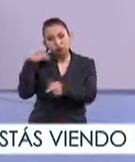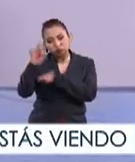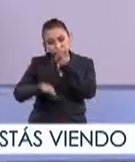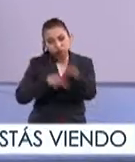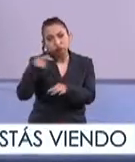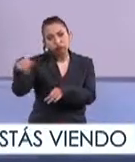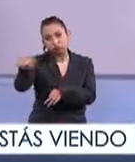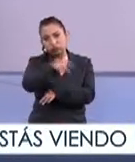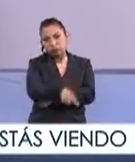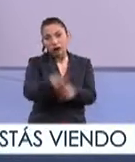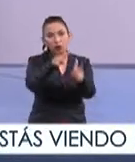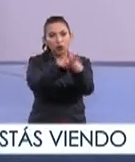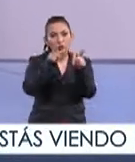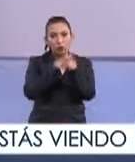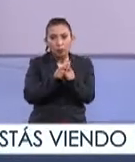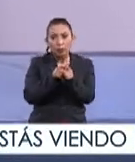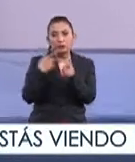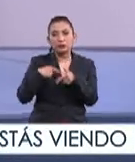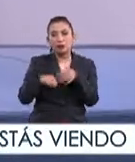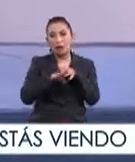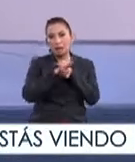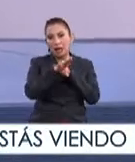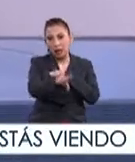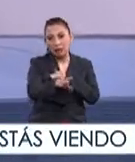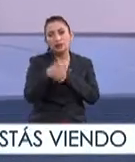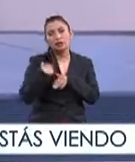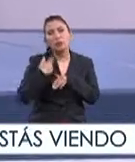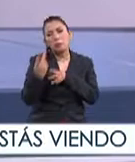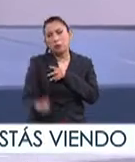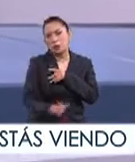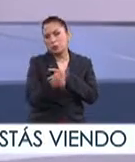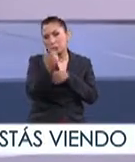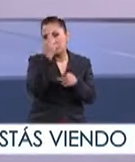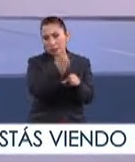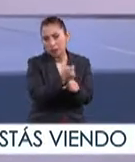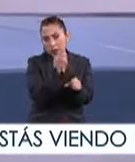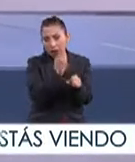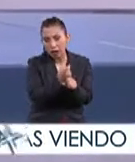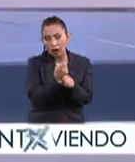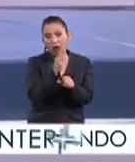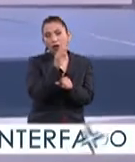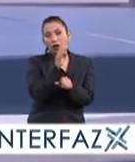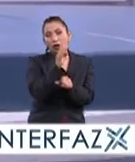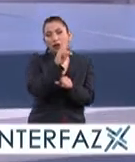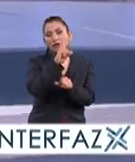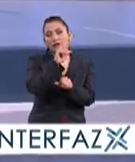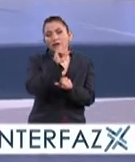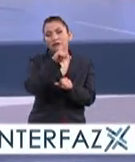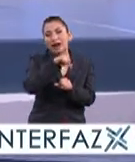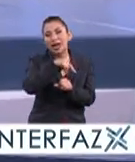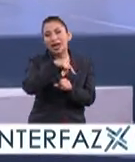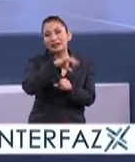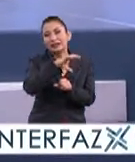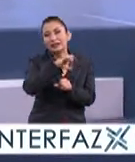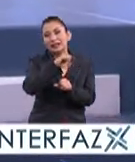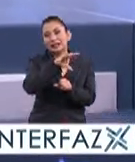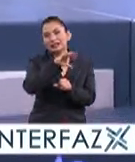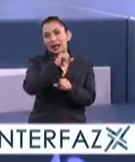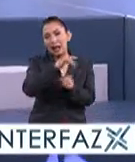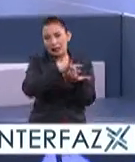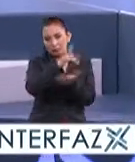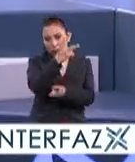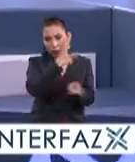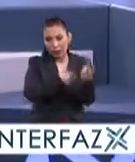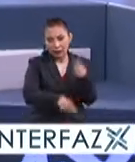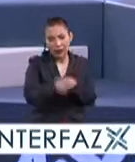apoyo a estos migrantes. Yo quisiera preguntarles primero que nada, Francesca, muchísimas gracias por estar con nosotros. ¿Cuál es